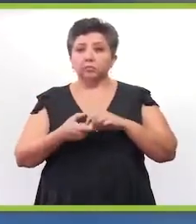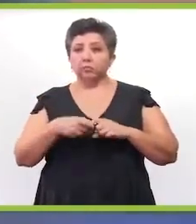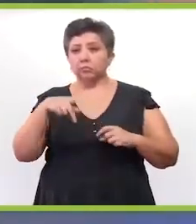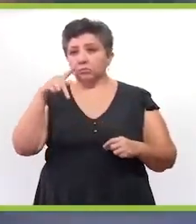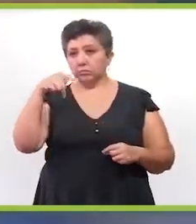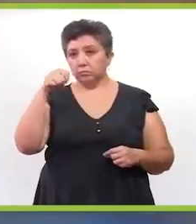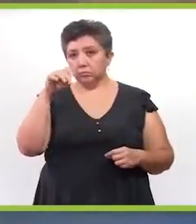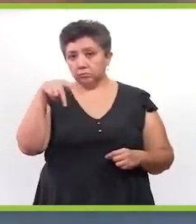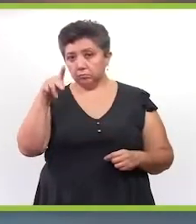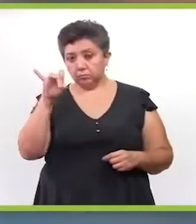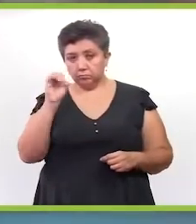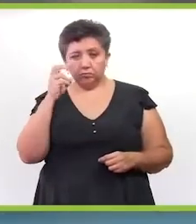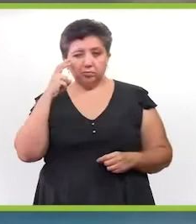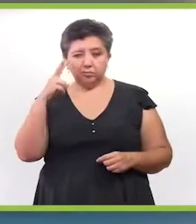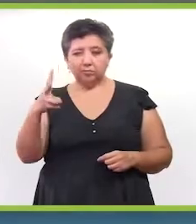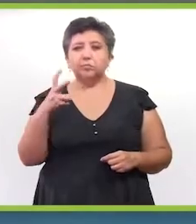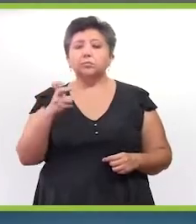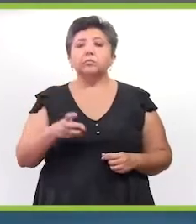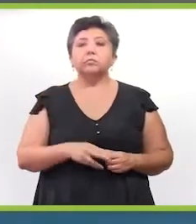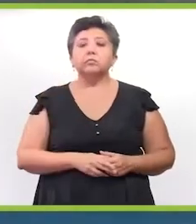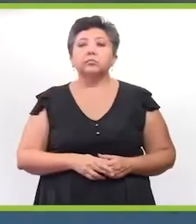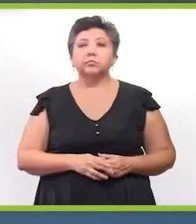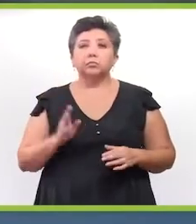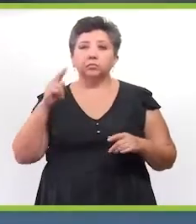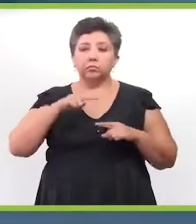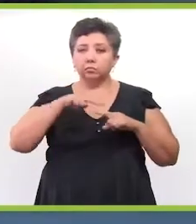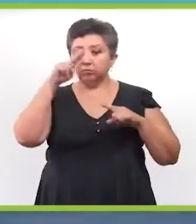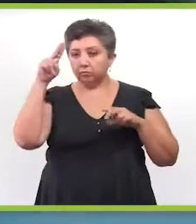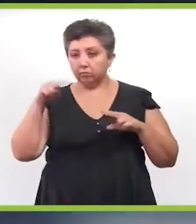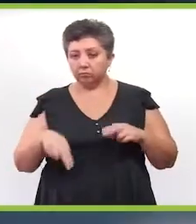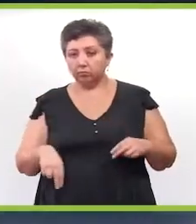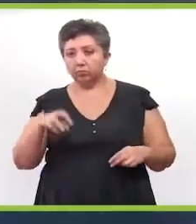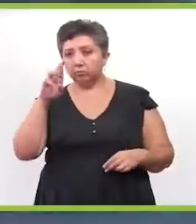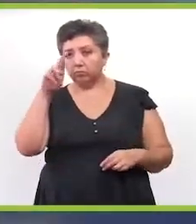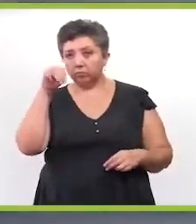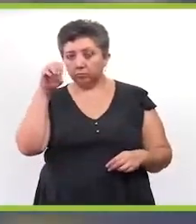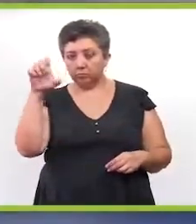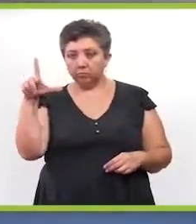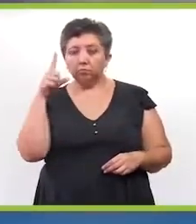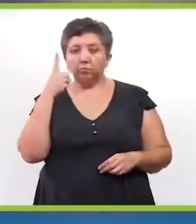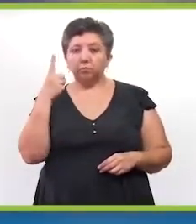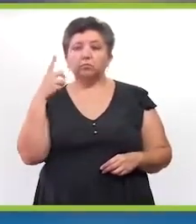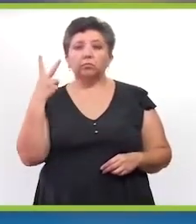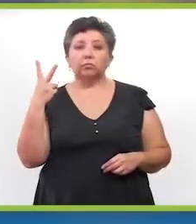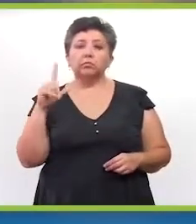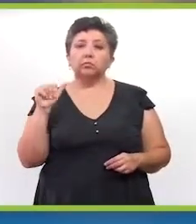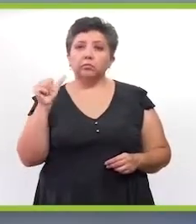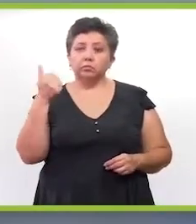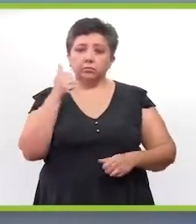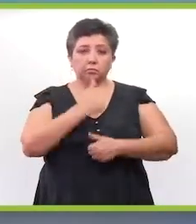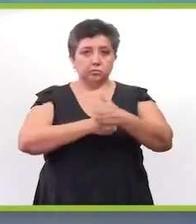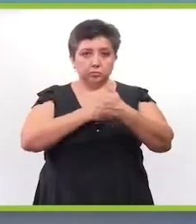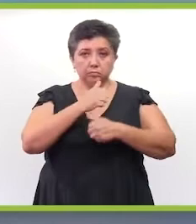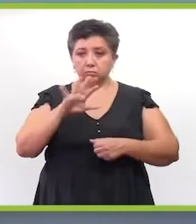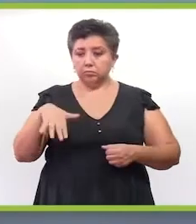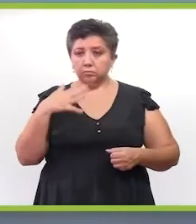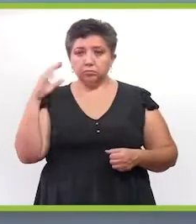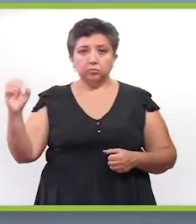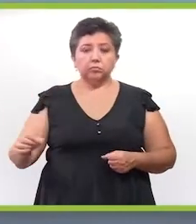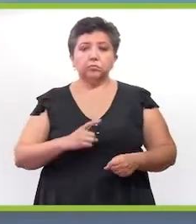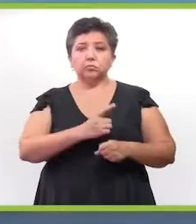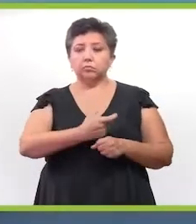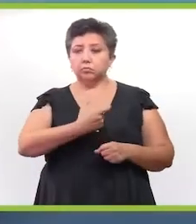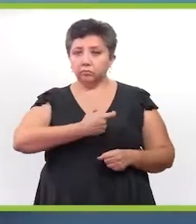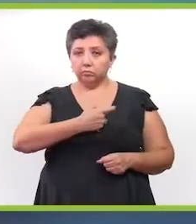de tokio que estamos muy pendientes de ellos por supuesto el clavadista rommel pacheco que va a estar el uno y el dos de agosto compitiendo ahí buscando a la